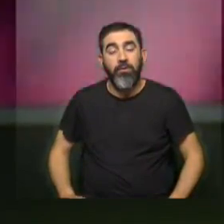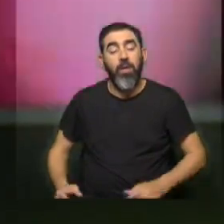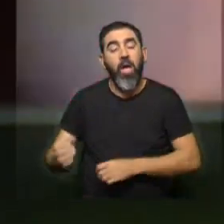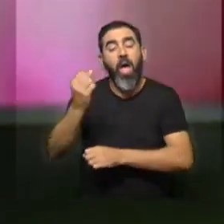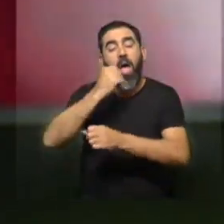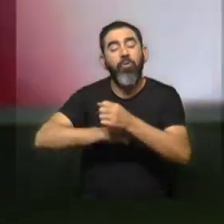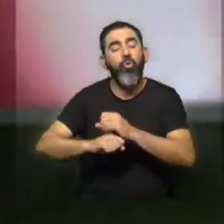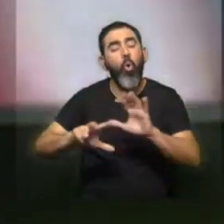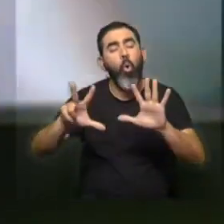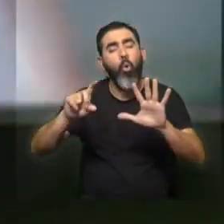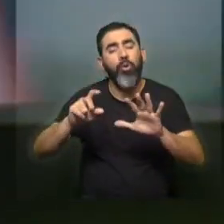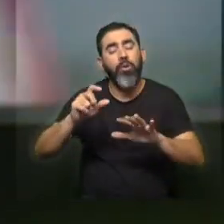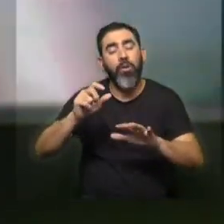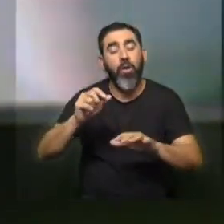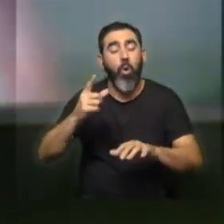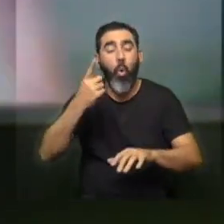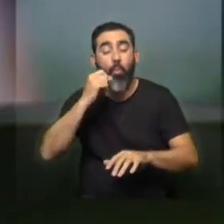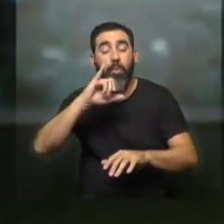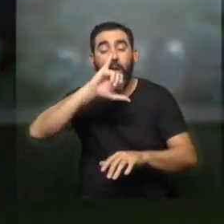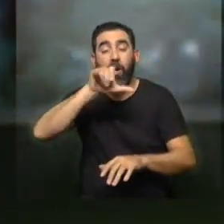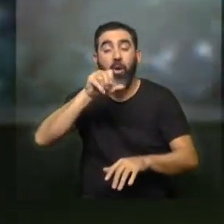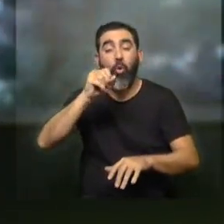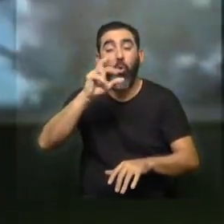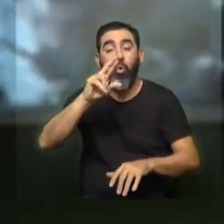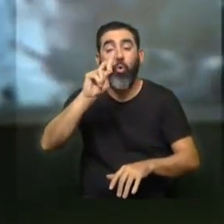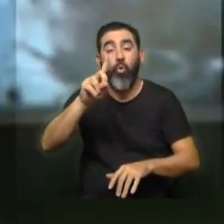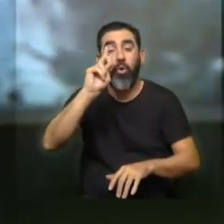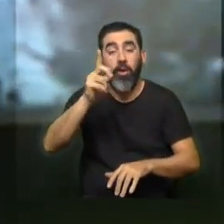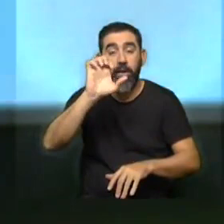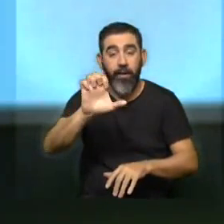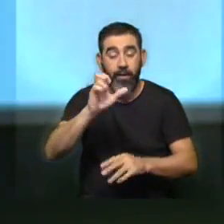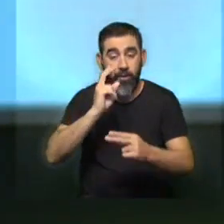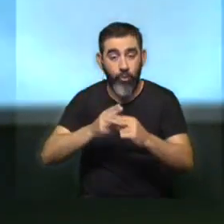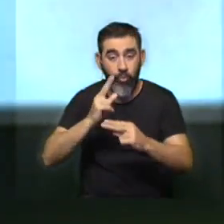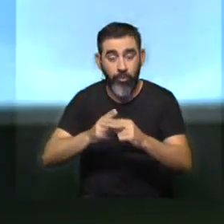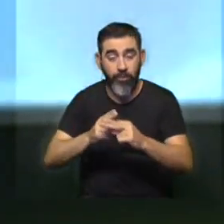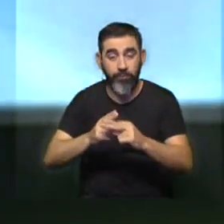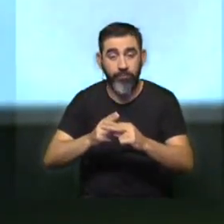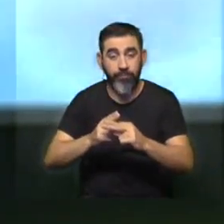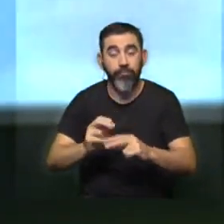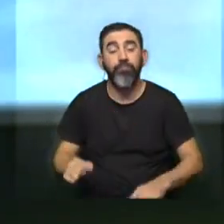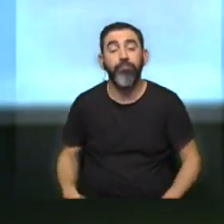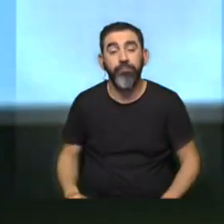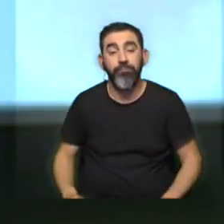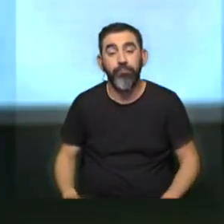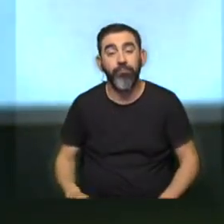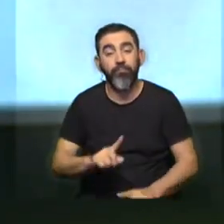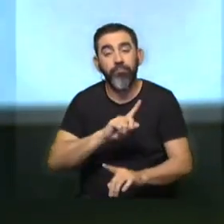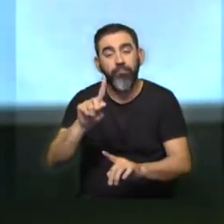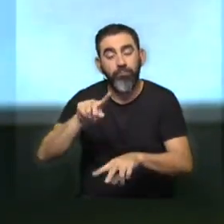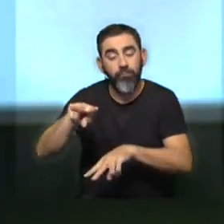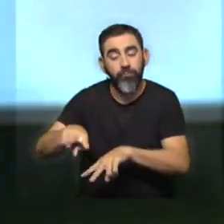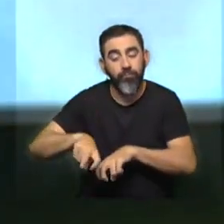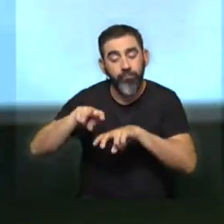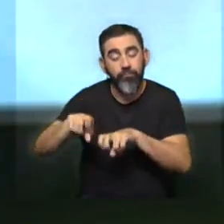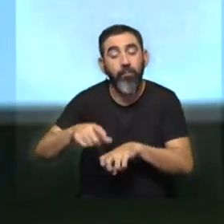los 80, Jorge Femenías, que fue un pionero también de la arqueología uruguaya, no excavó, pero